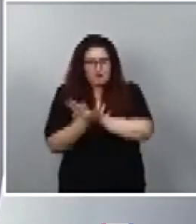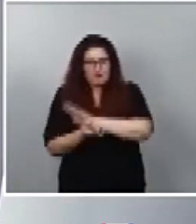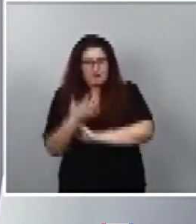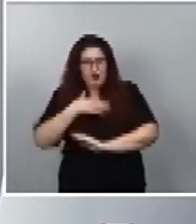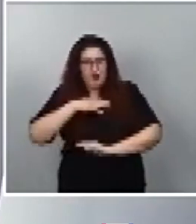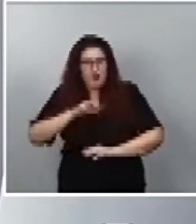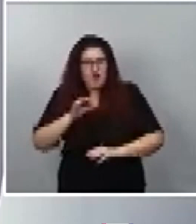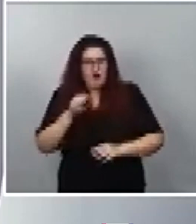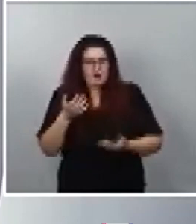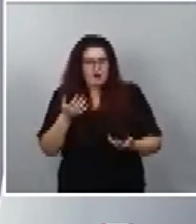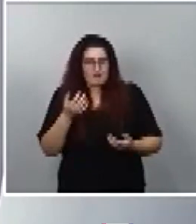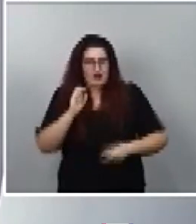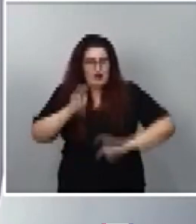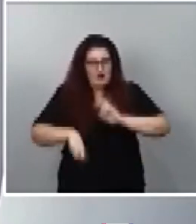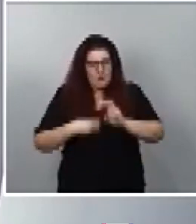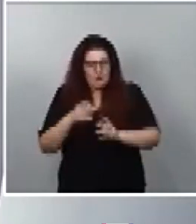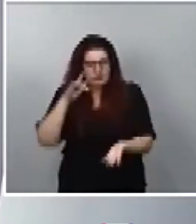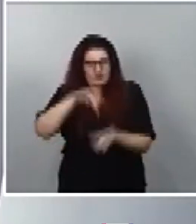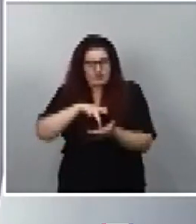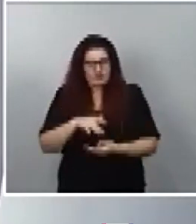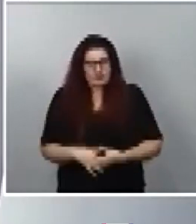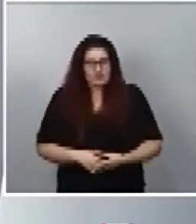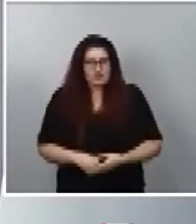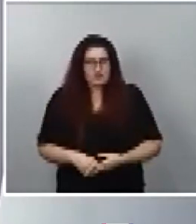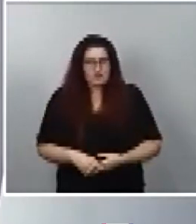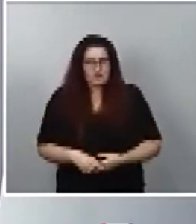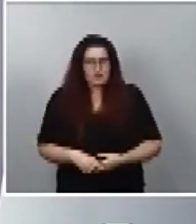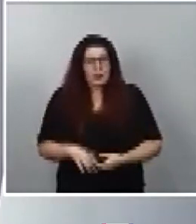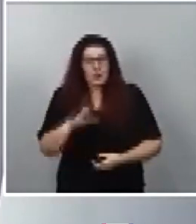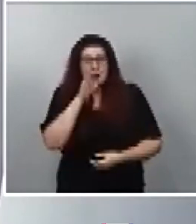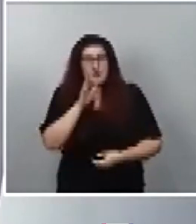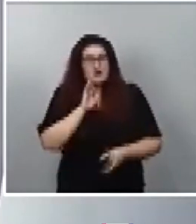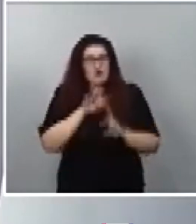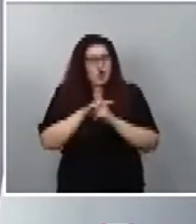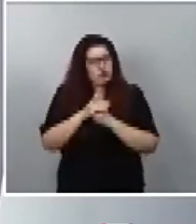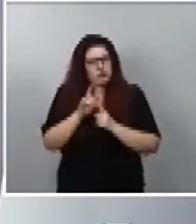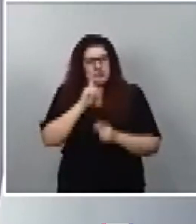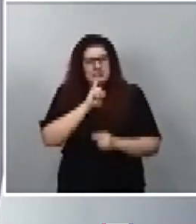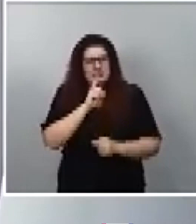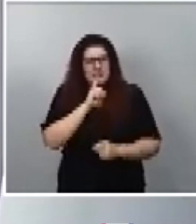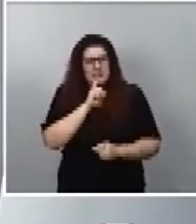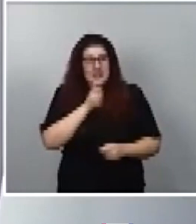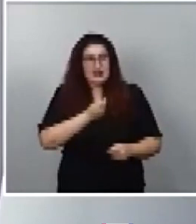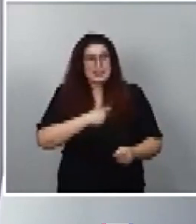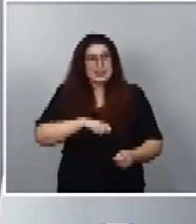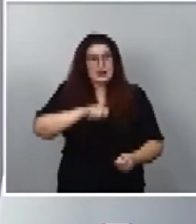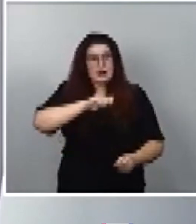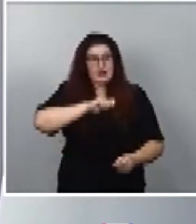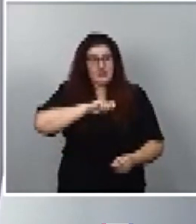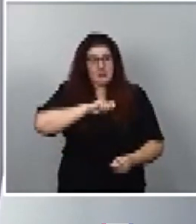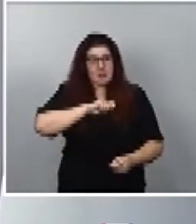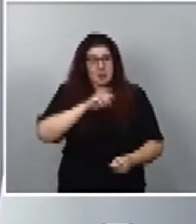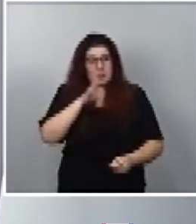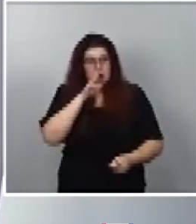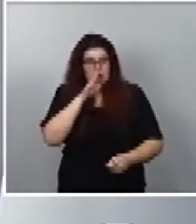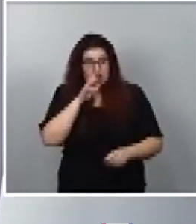acometer estas grandes Reforma por eso en este contexto tan complejo en el que España ha desplegado un